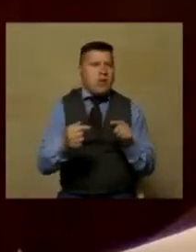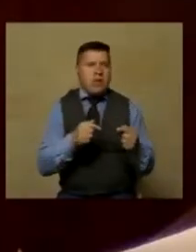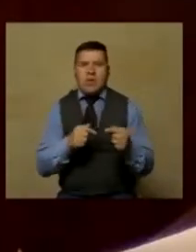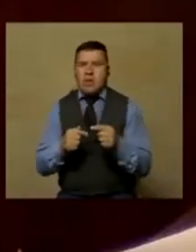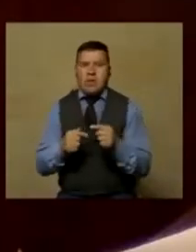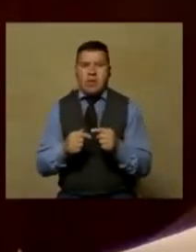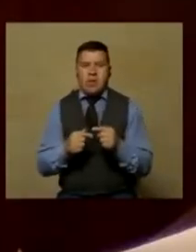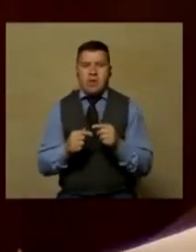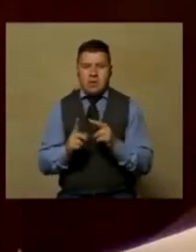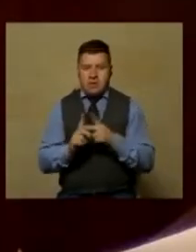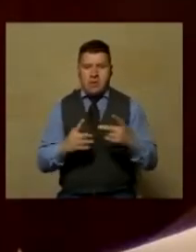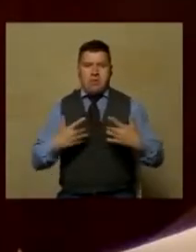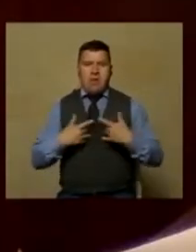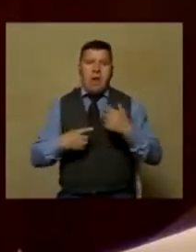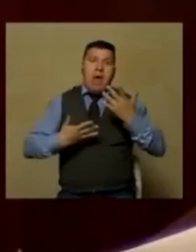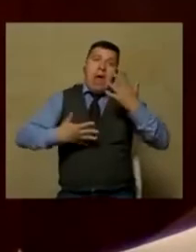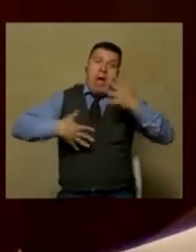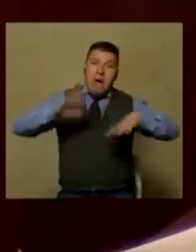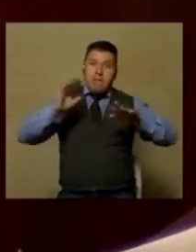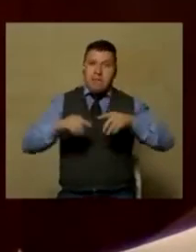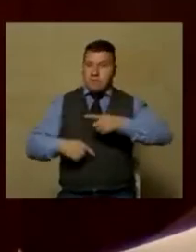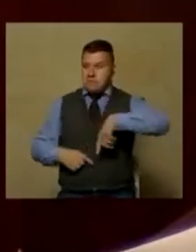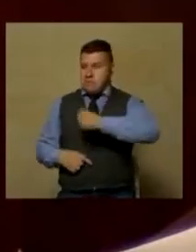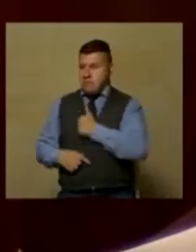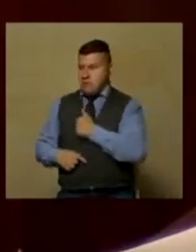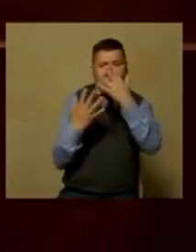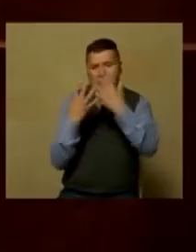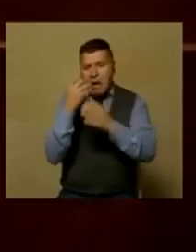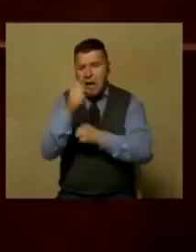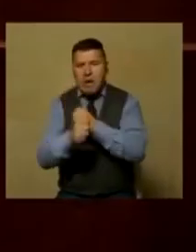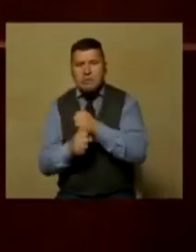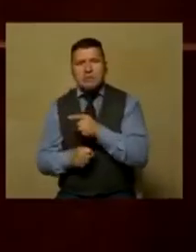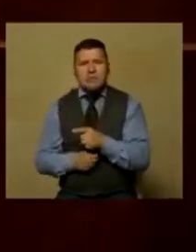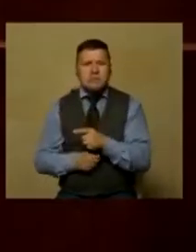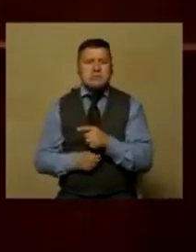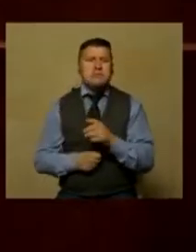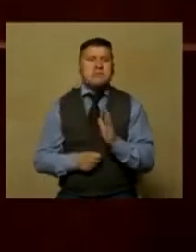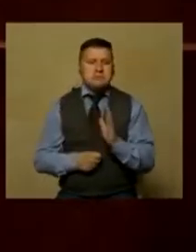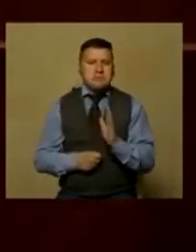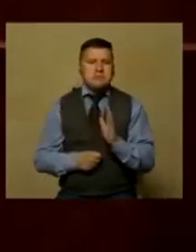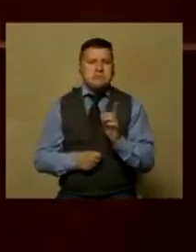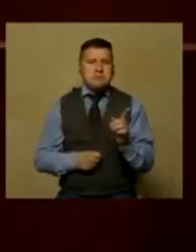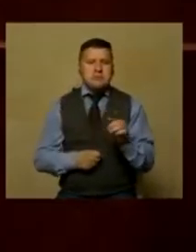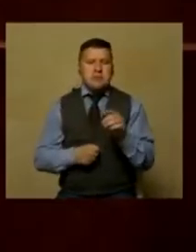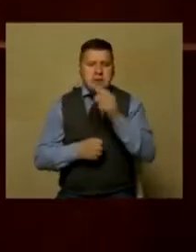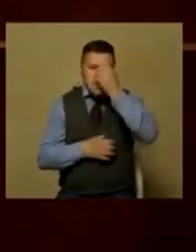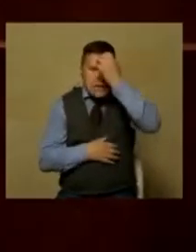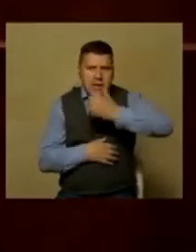Nacional de Víctimas, el colectivo Sujeto Reparación, víctimas integrantes de la Fuerza Pública,